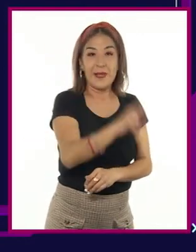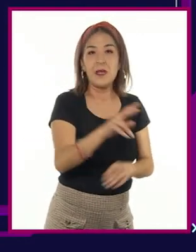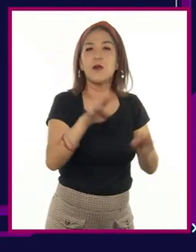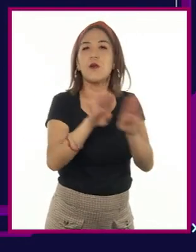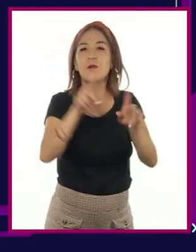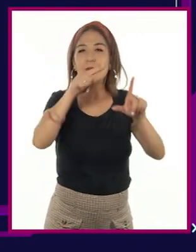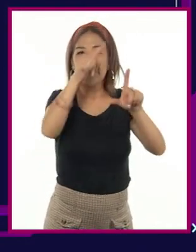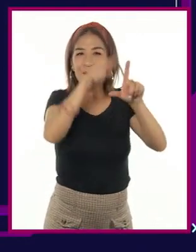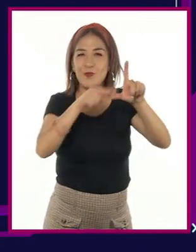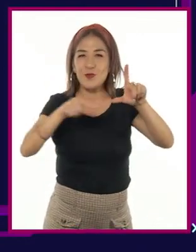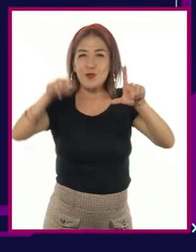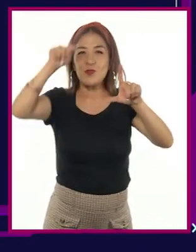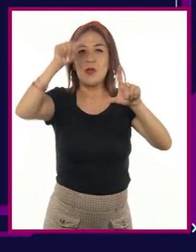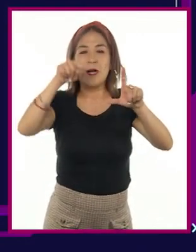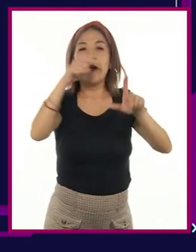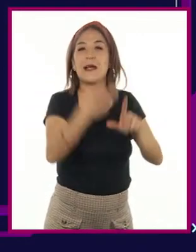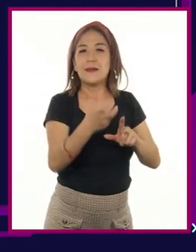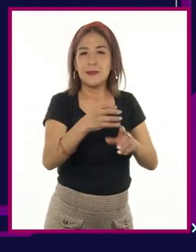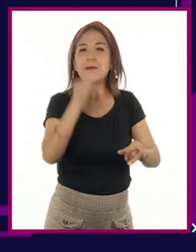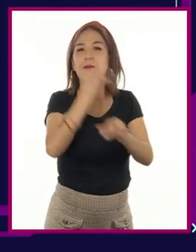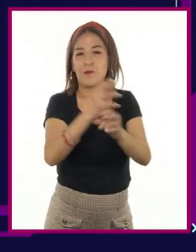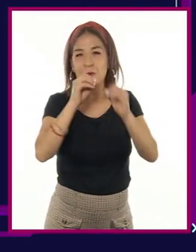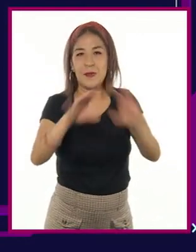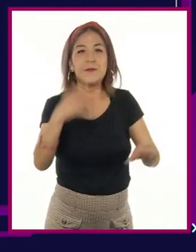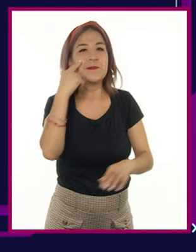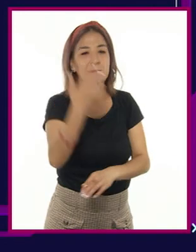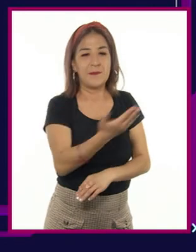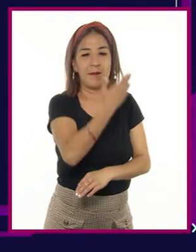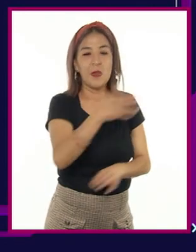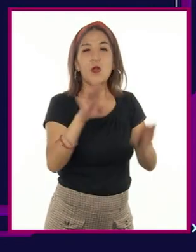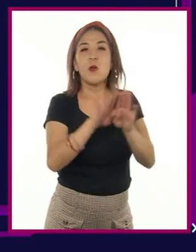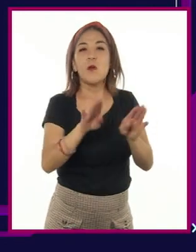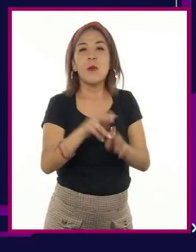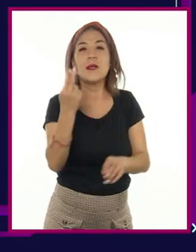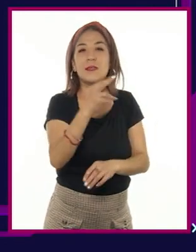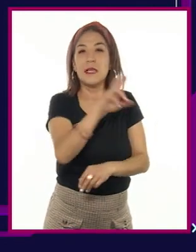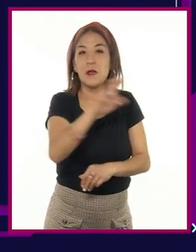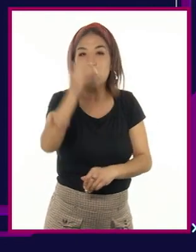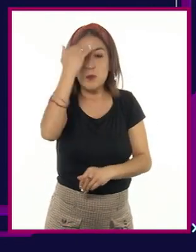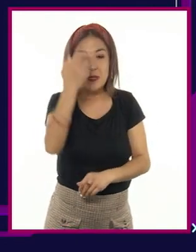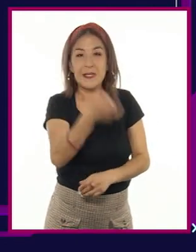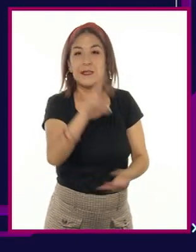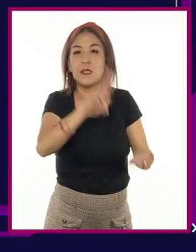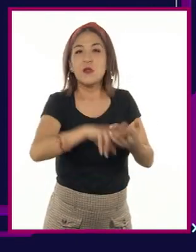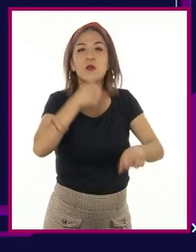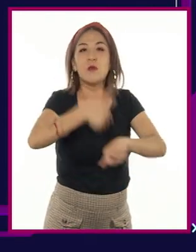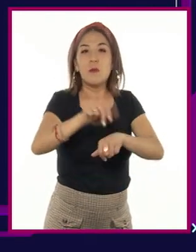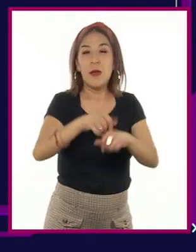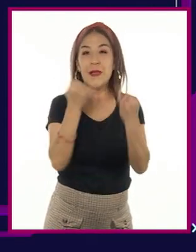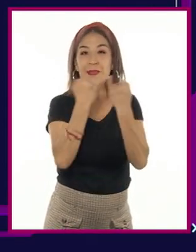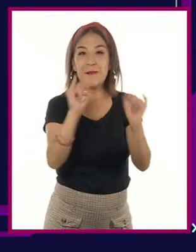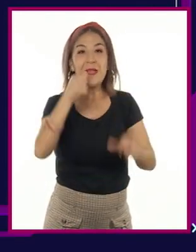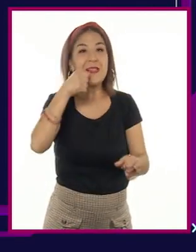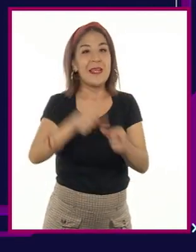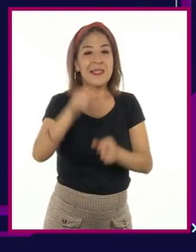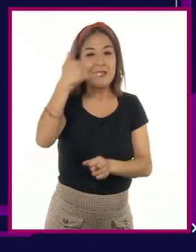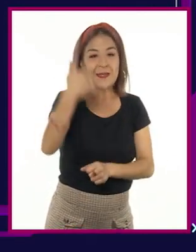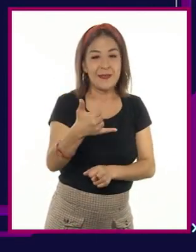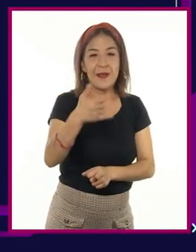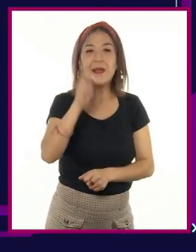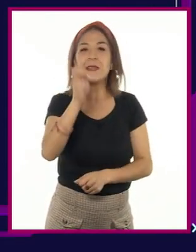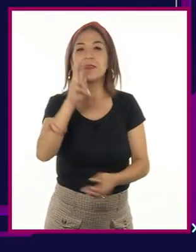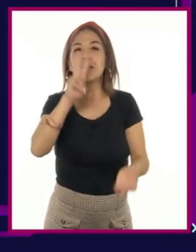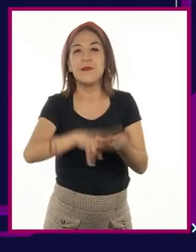gráfica se hace esta conjetura al reconocer que los valores de la variable dependiente ya para los valores